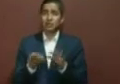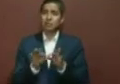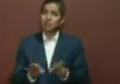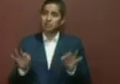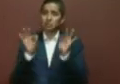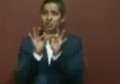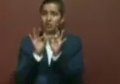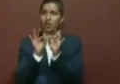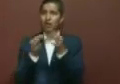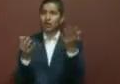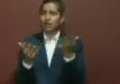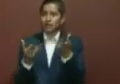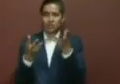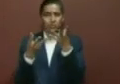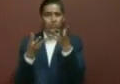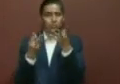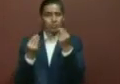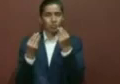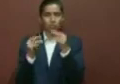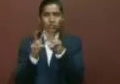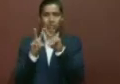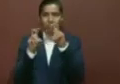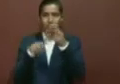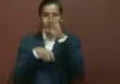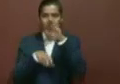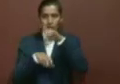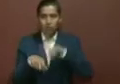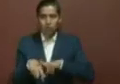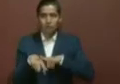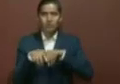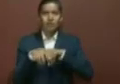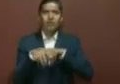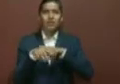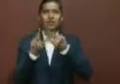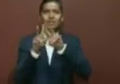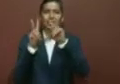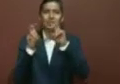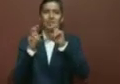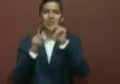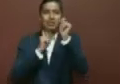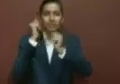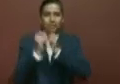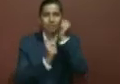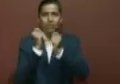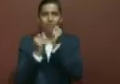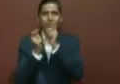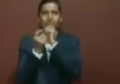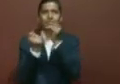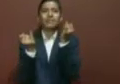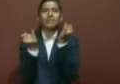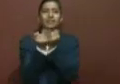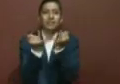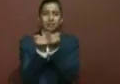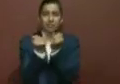importantes. Se ha hecho mucho en materia cultural y en materia turística, y además en términos